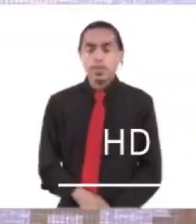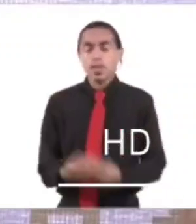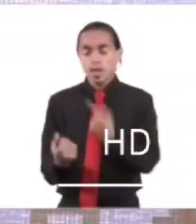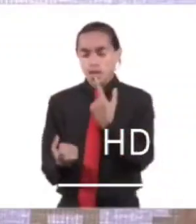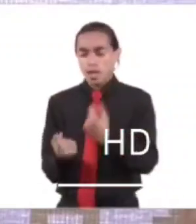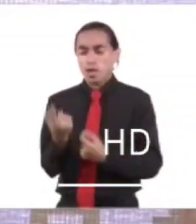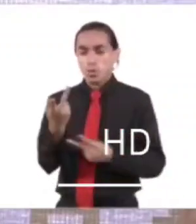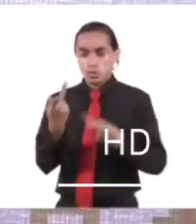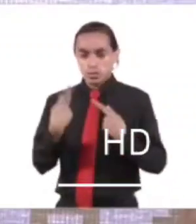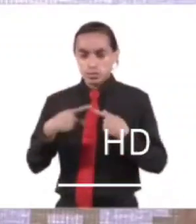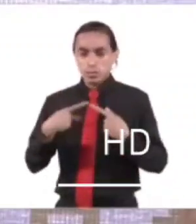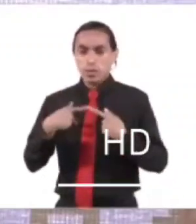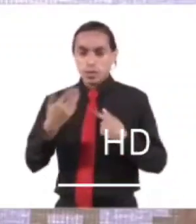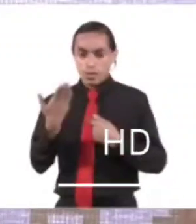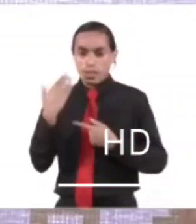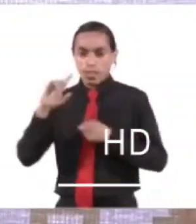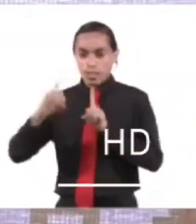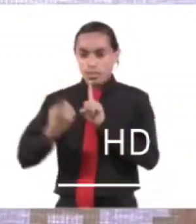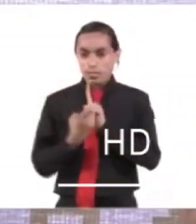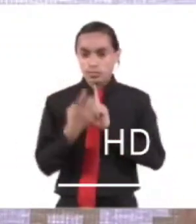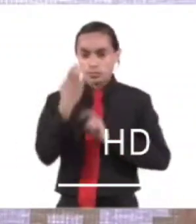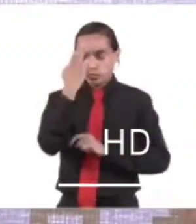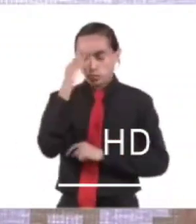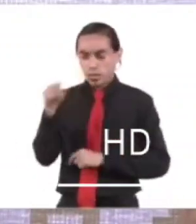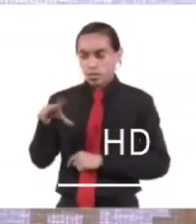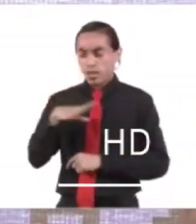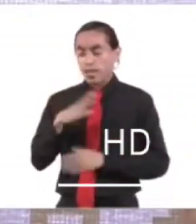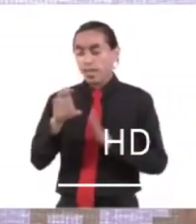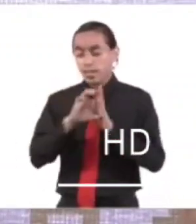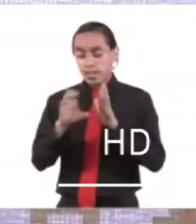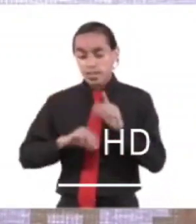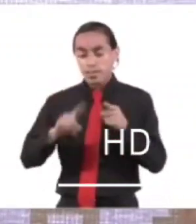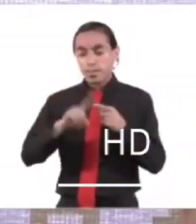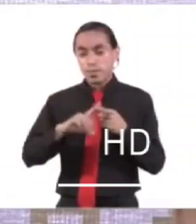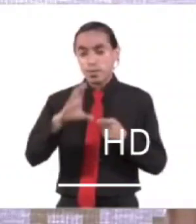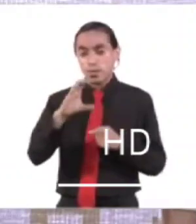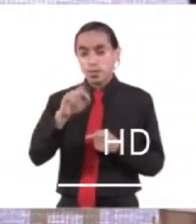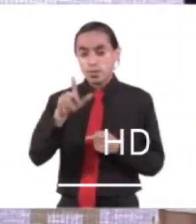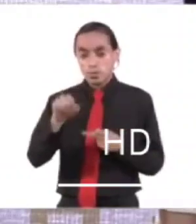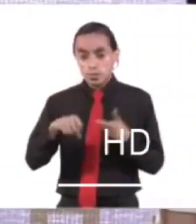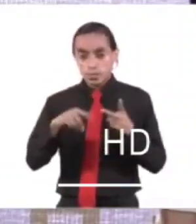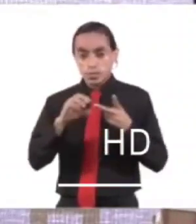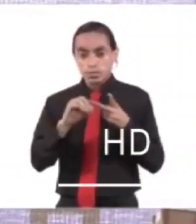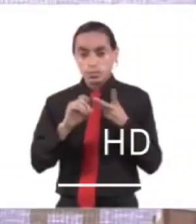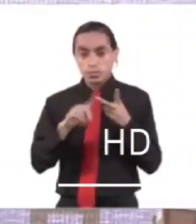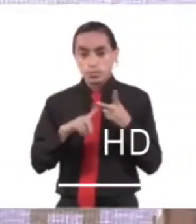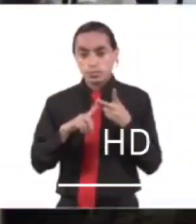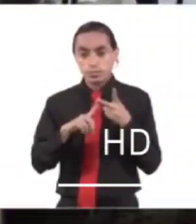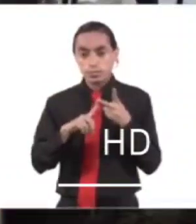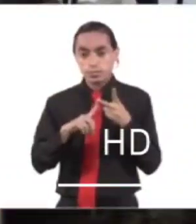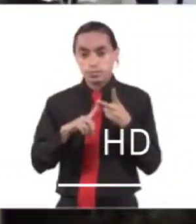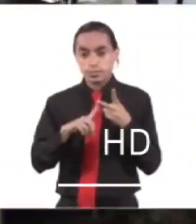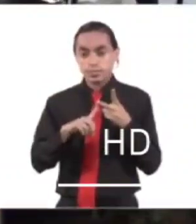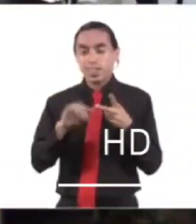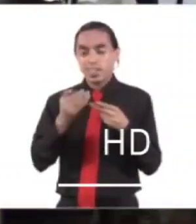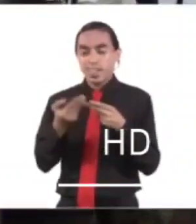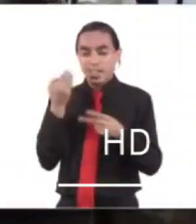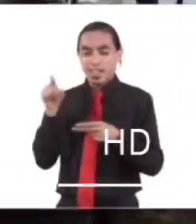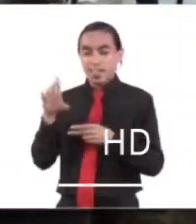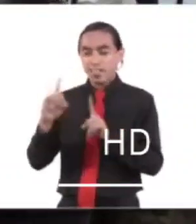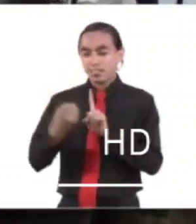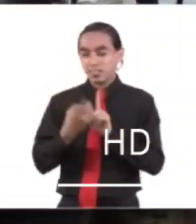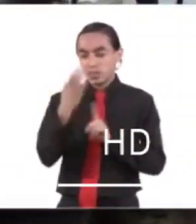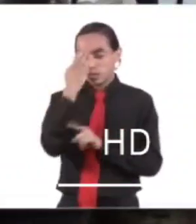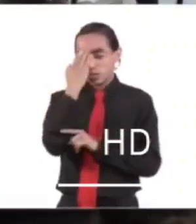algunas personas que conocí en esos años. Aquí está Consuelo Reza Maldonado, de aquellos años,